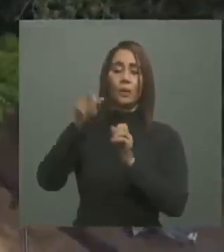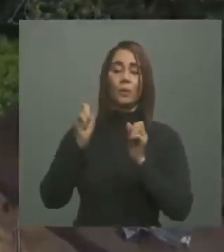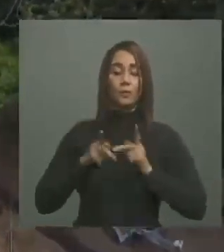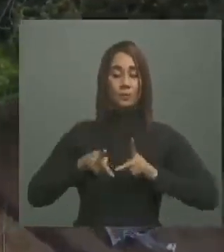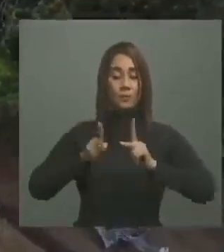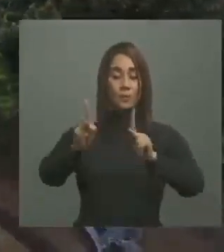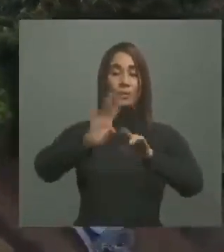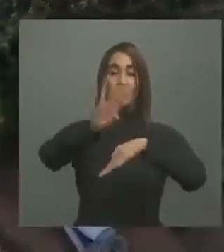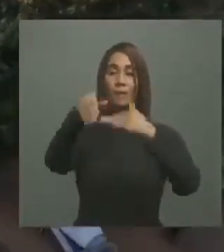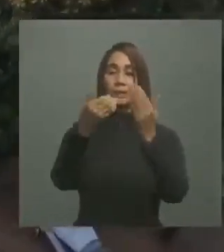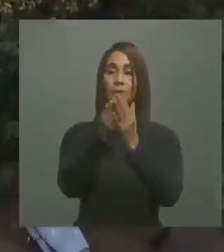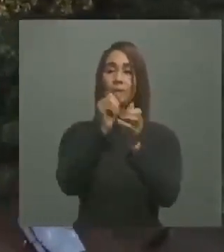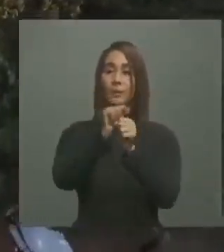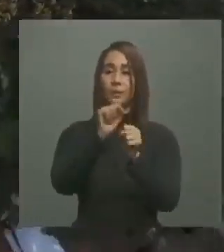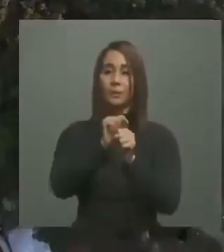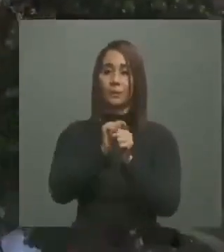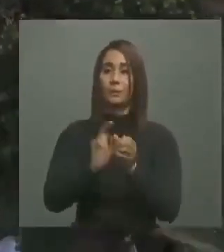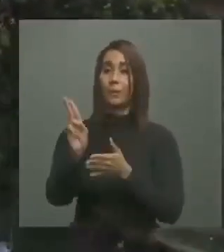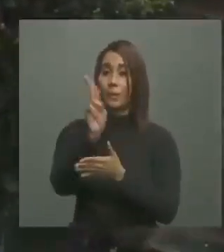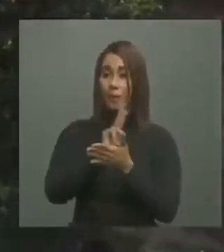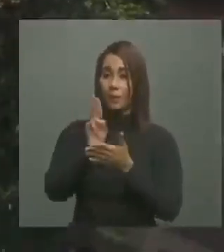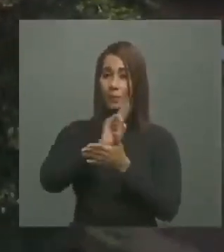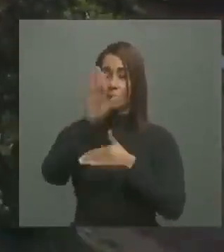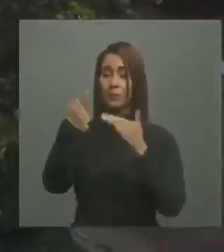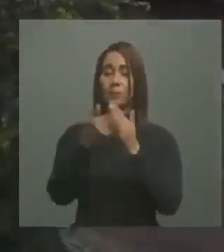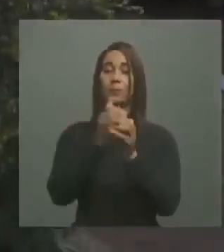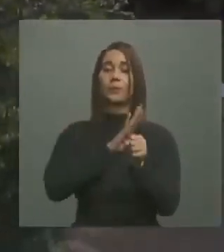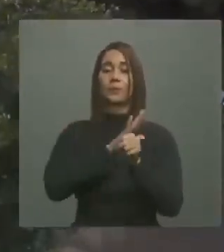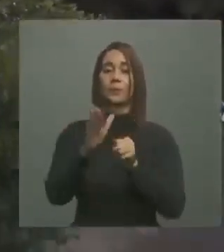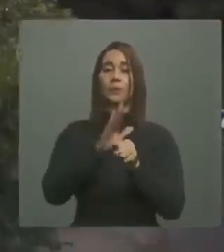pero que eso ha contribuido al control